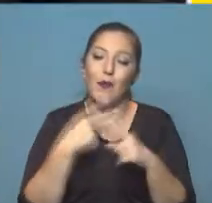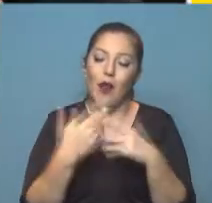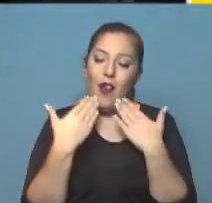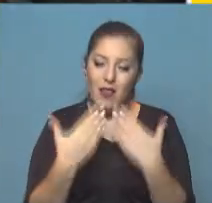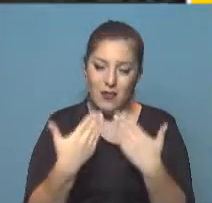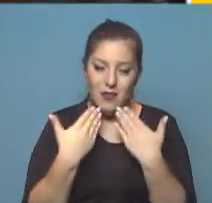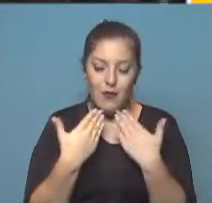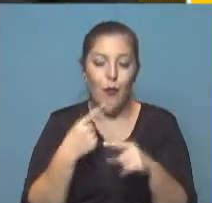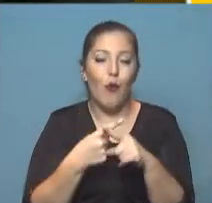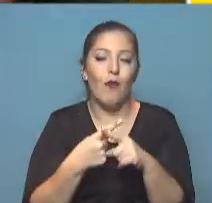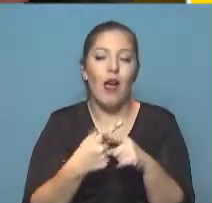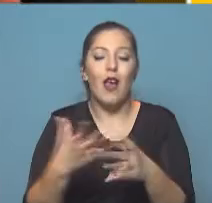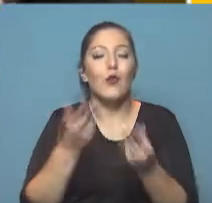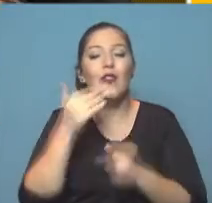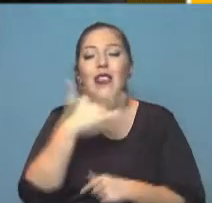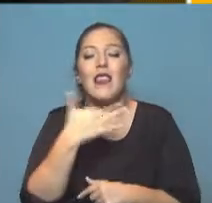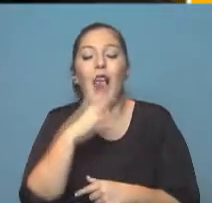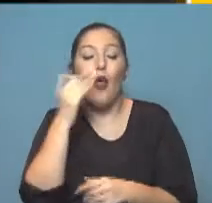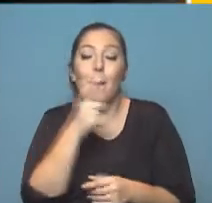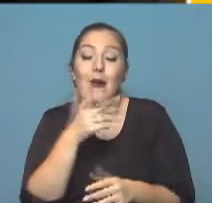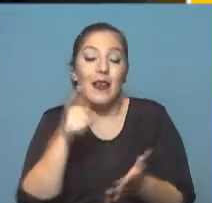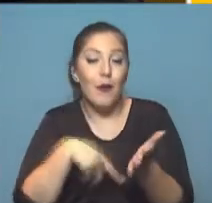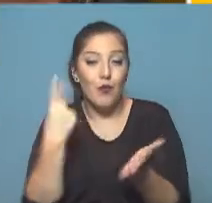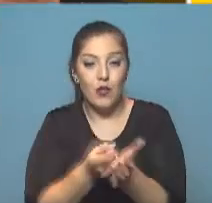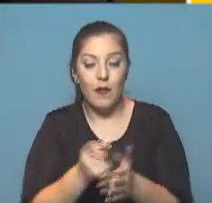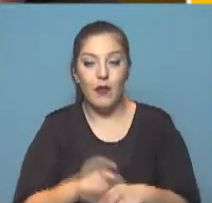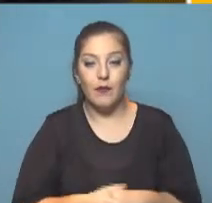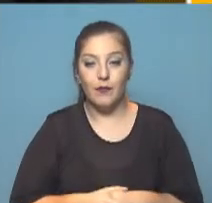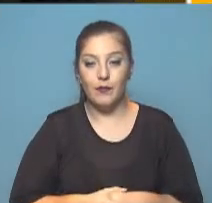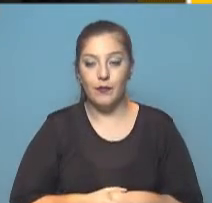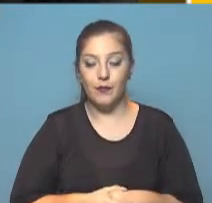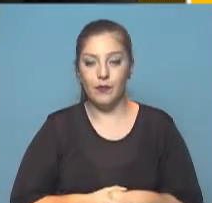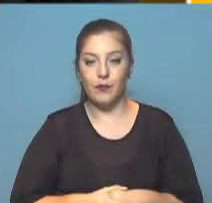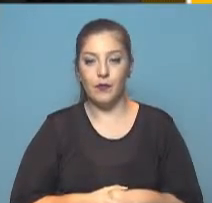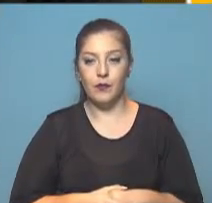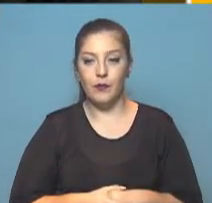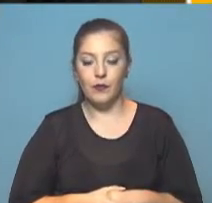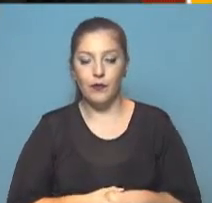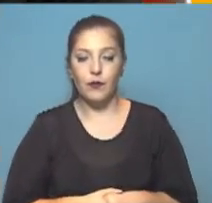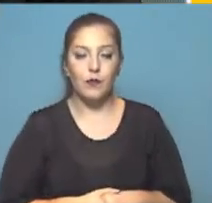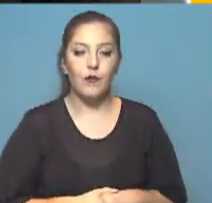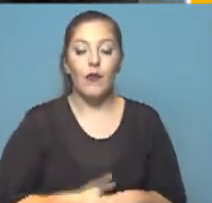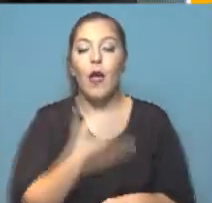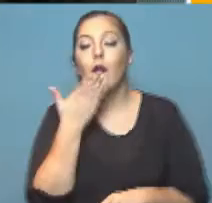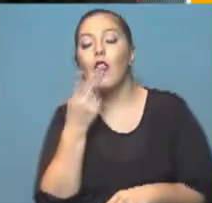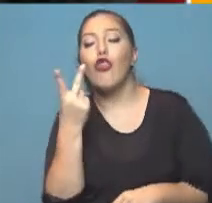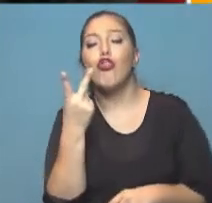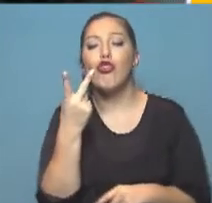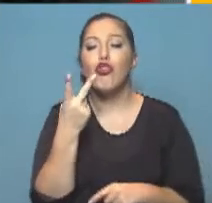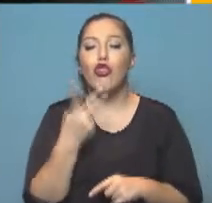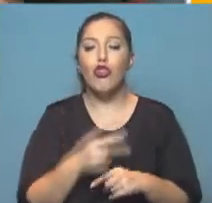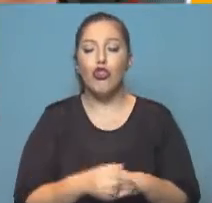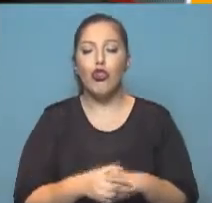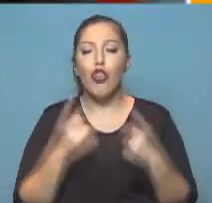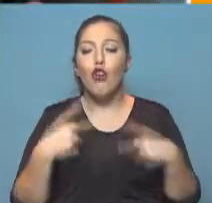comprender algo que parecía imposible de entender, ¿no? Pero, y poder explicarlo además. Hablaste de dos aspectos en